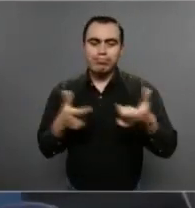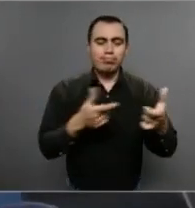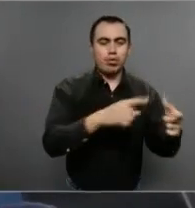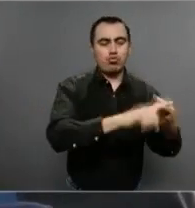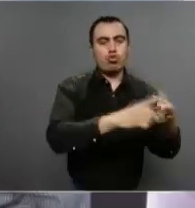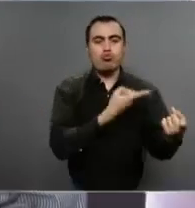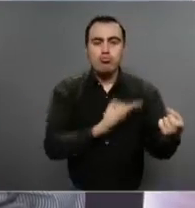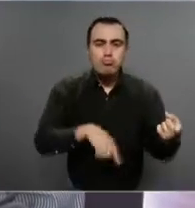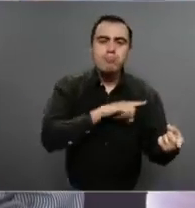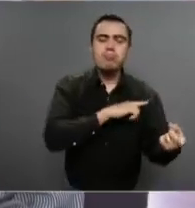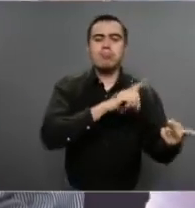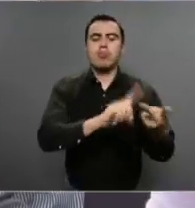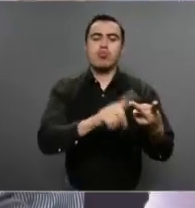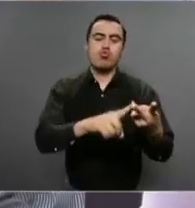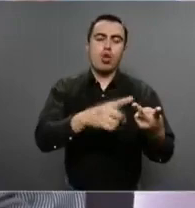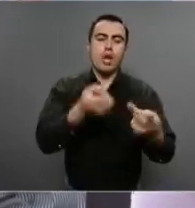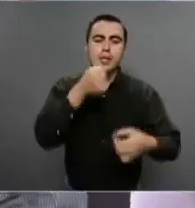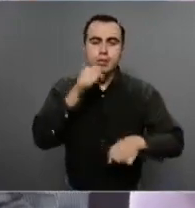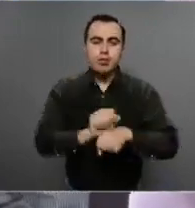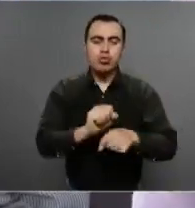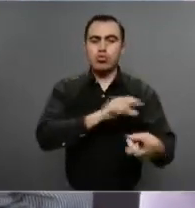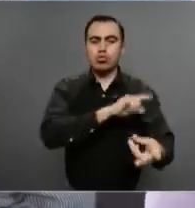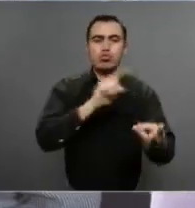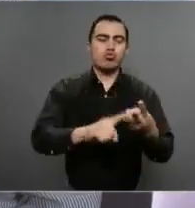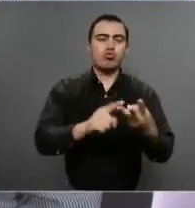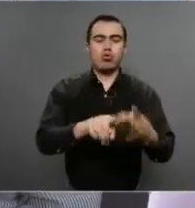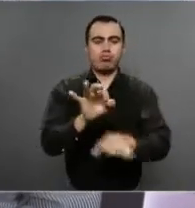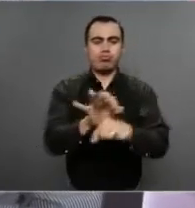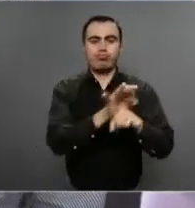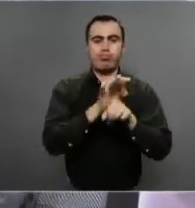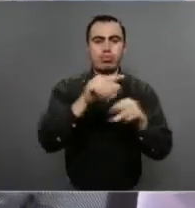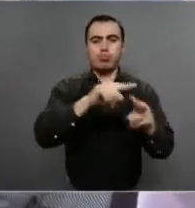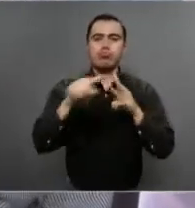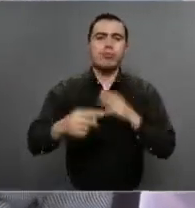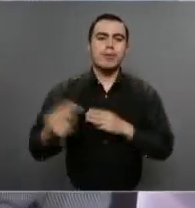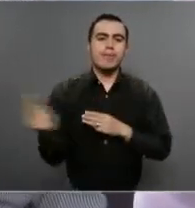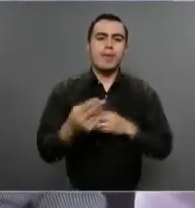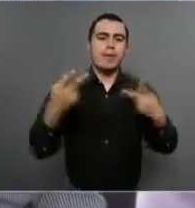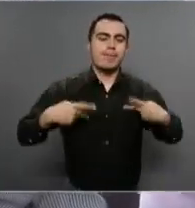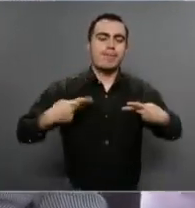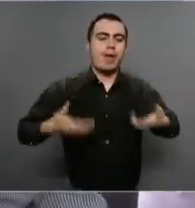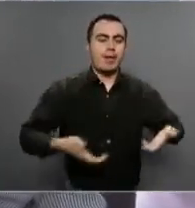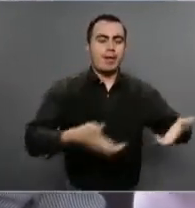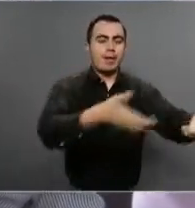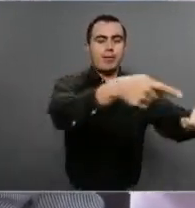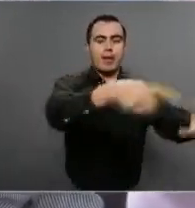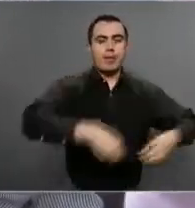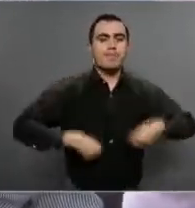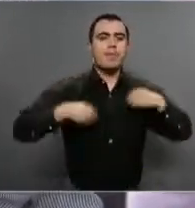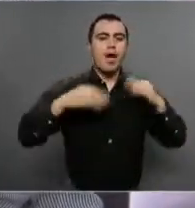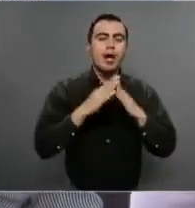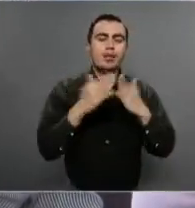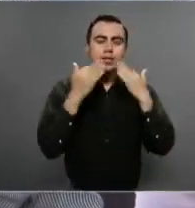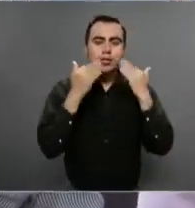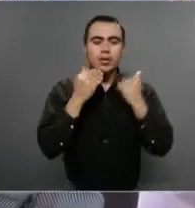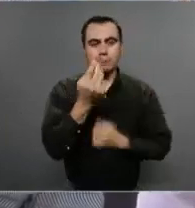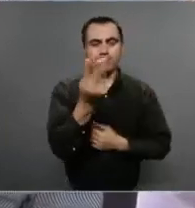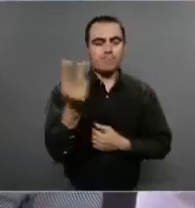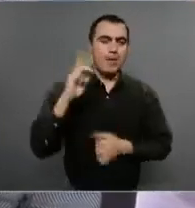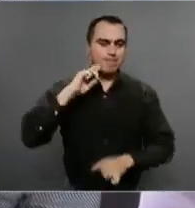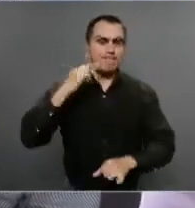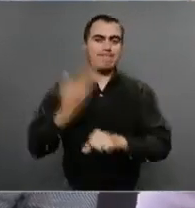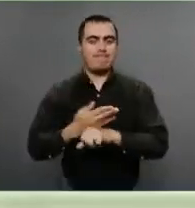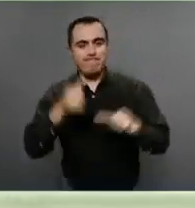con salud, con cualquier otra instancia, la atención directa a población callejera, sobre todo ahora en un momento de crisis. Ellos acaban de presentar